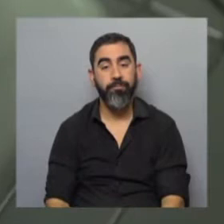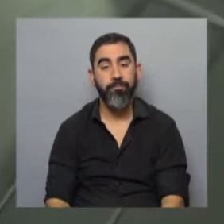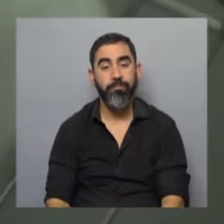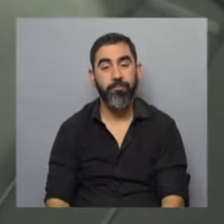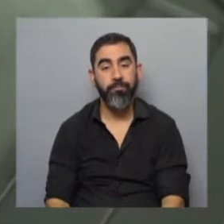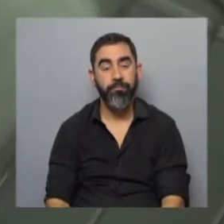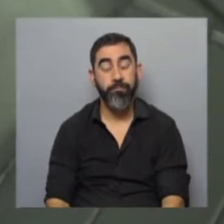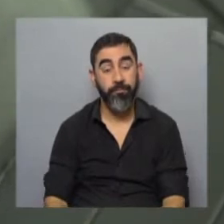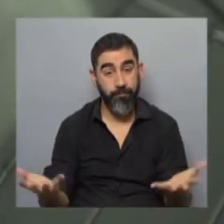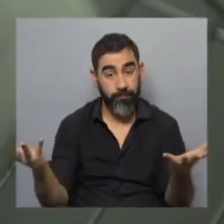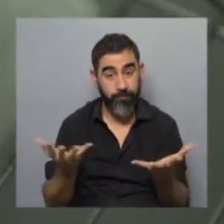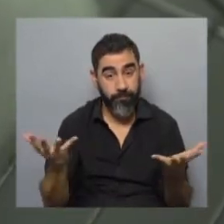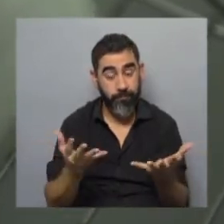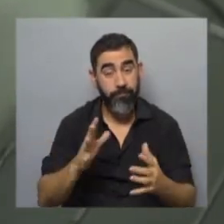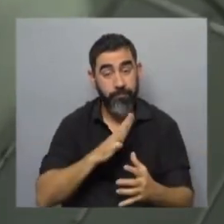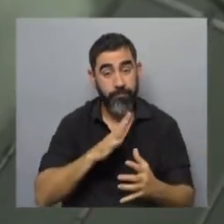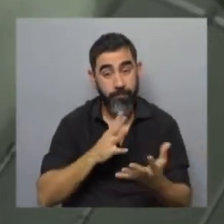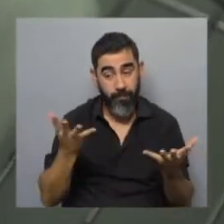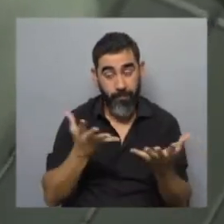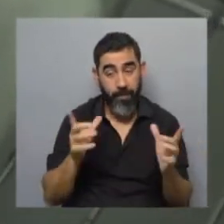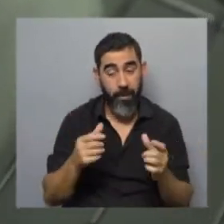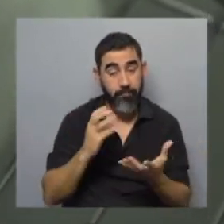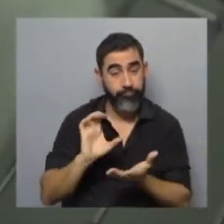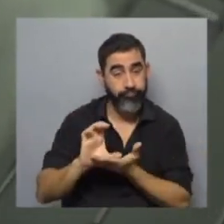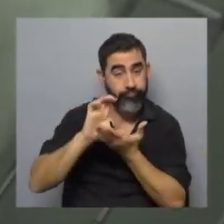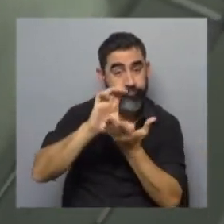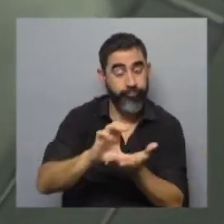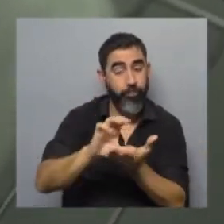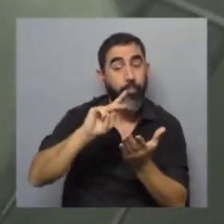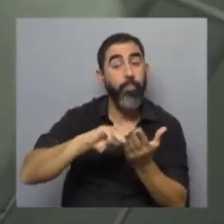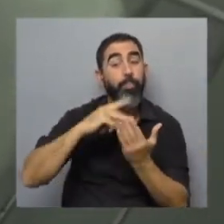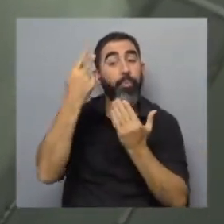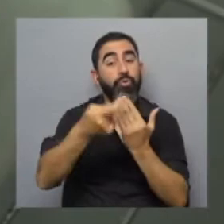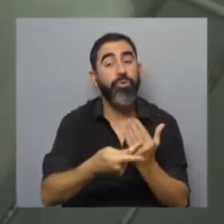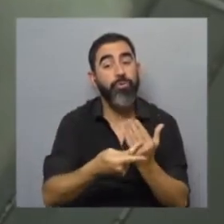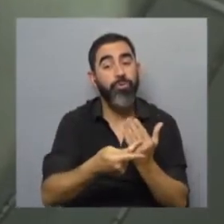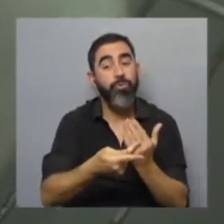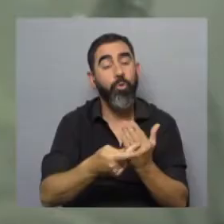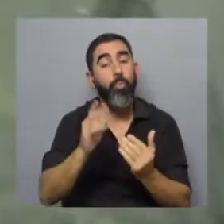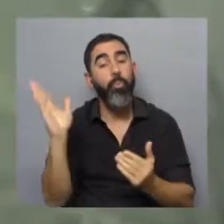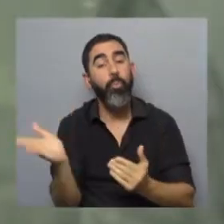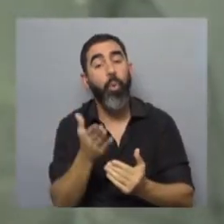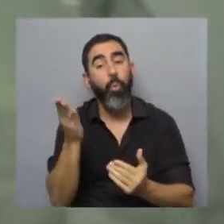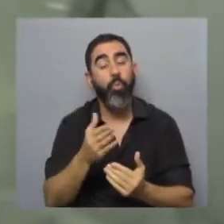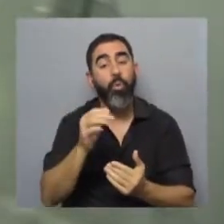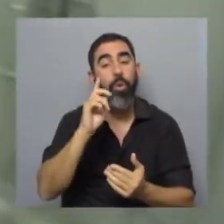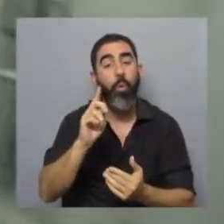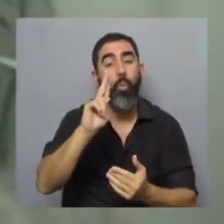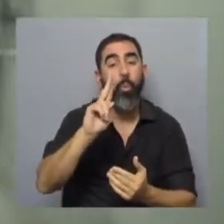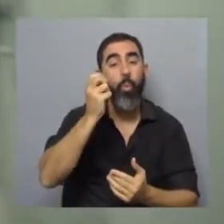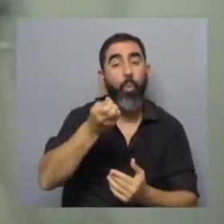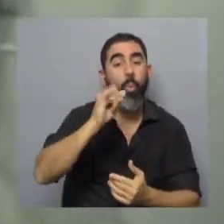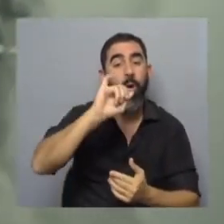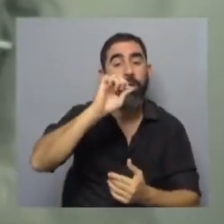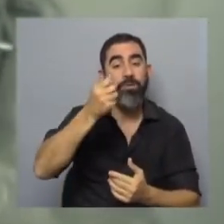Ahora lo que tenemos recientemente financiado, ese es un proyecto con productores de guayabo